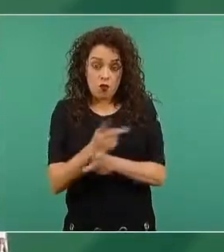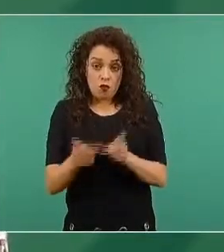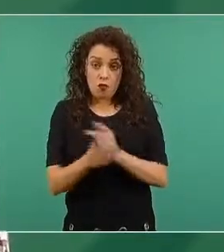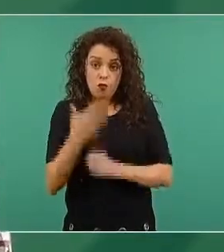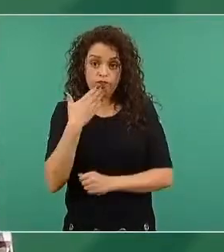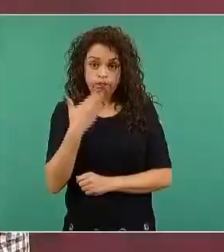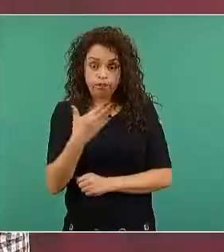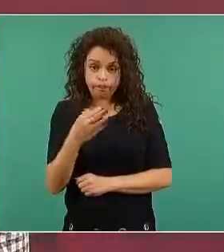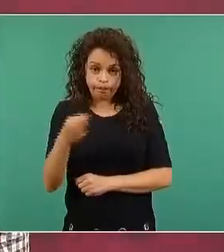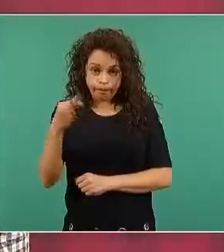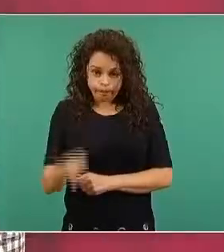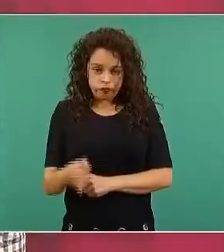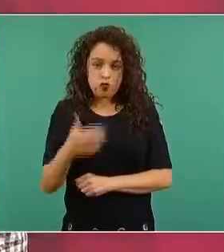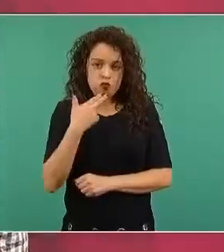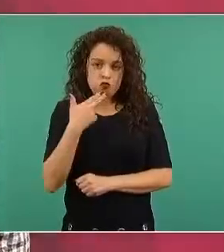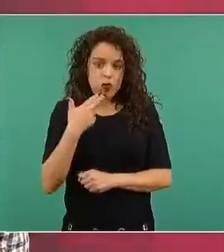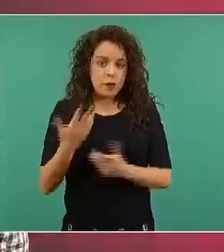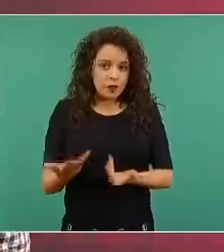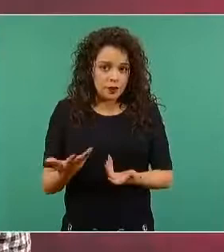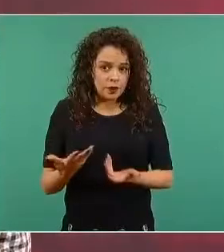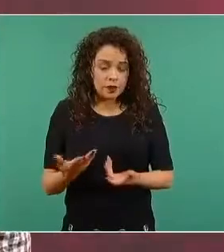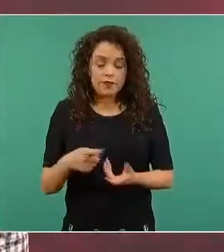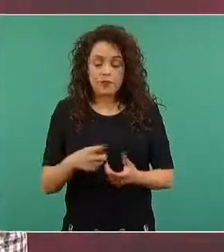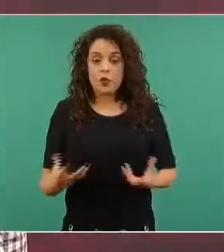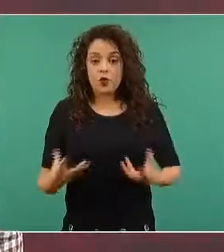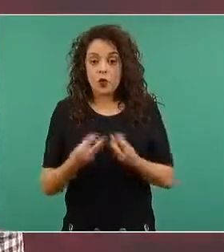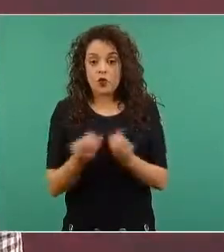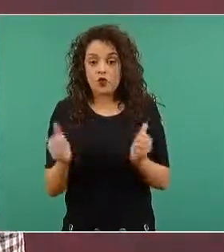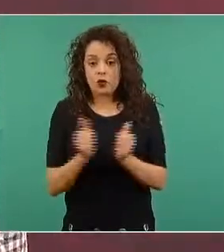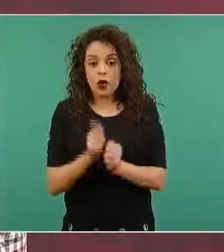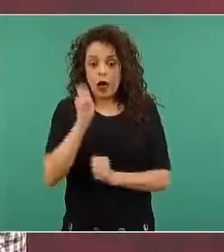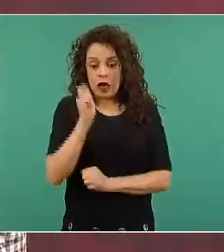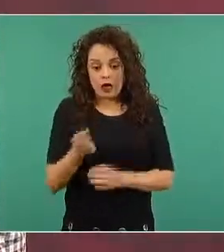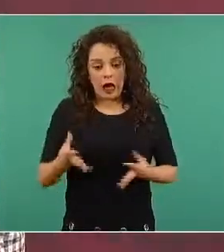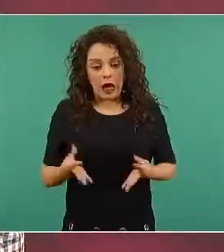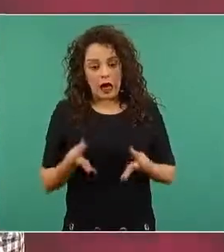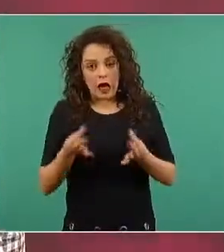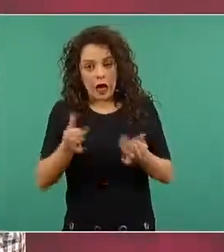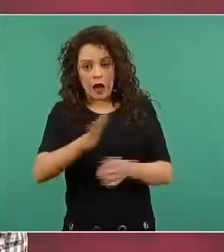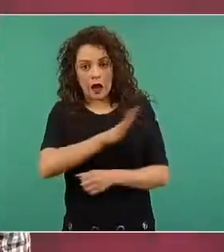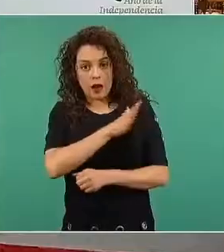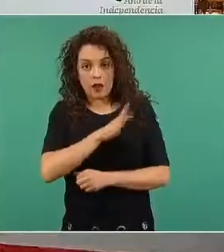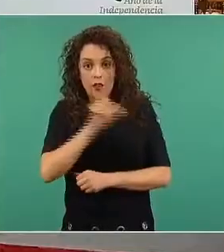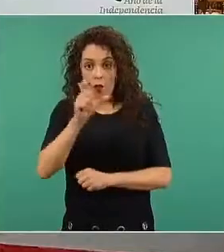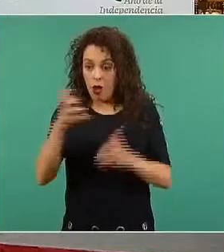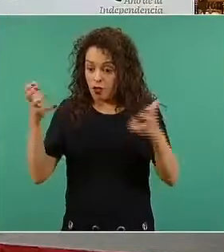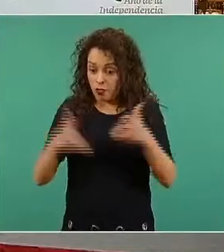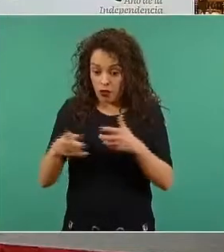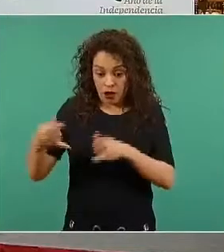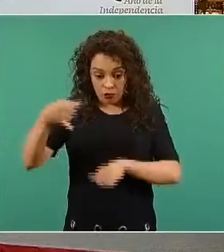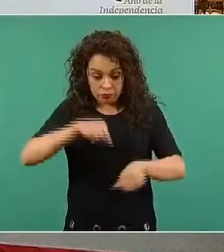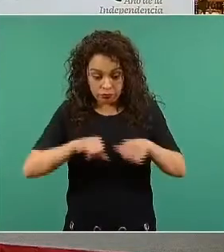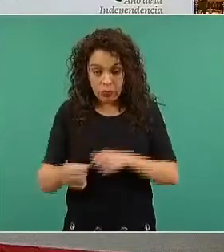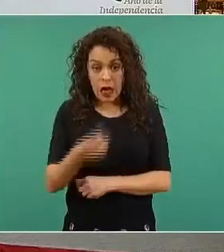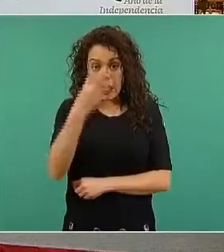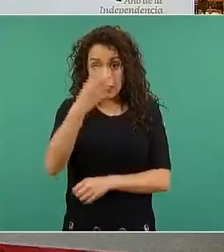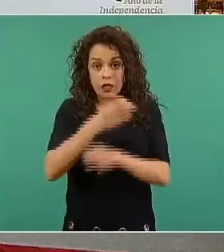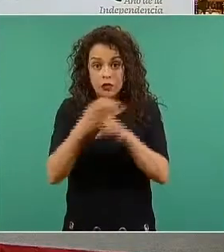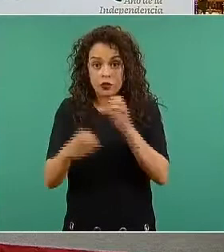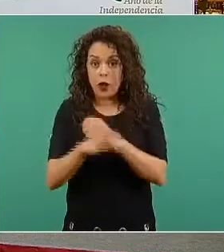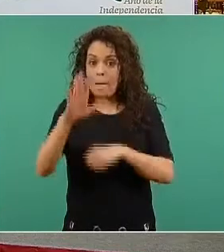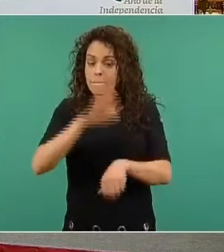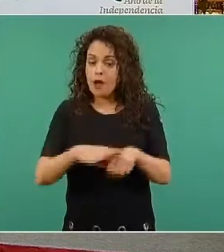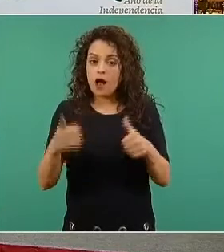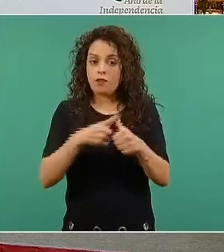productos eficaces, que junto con el criterio de calidad en su manufactura son los 3 elementos principales